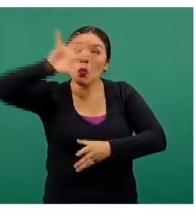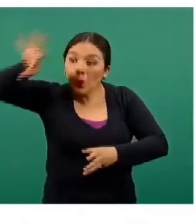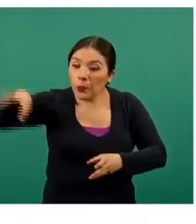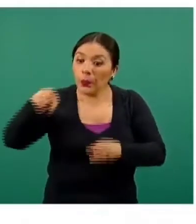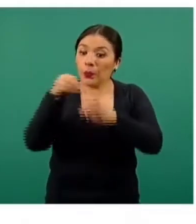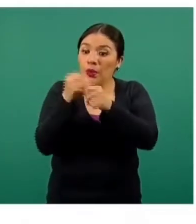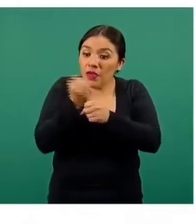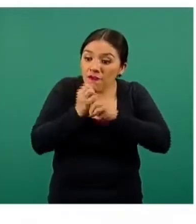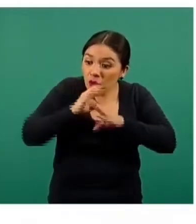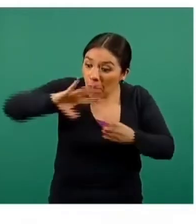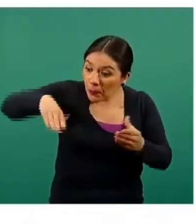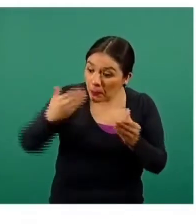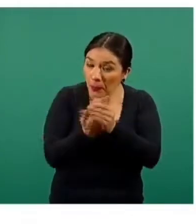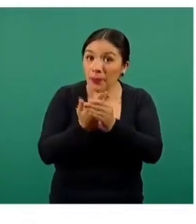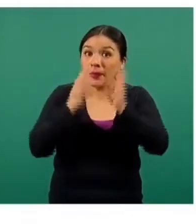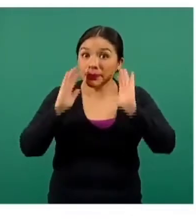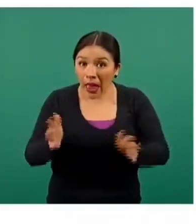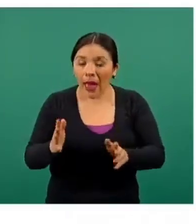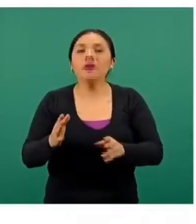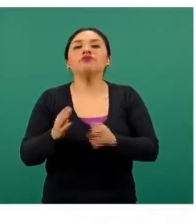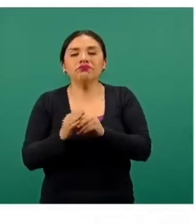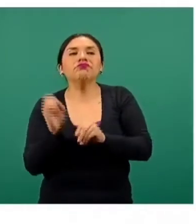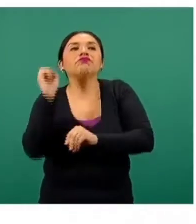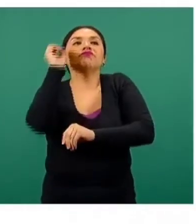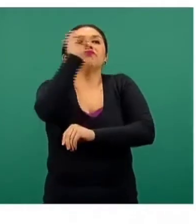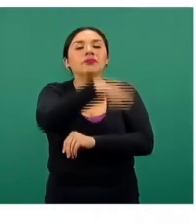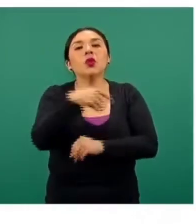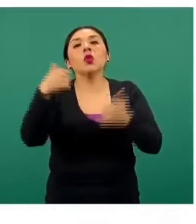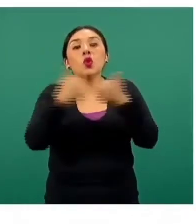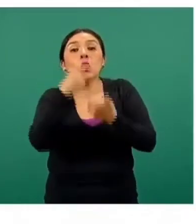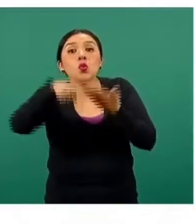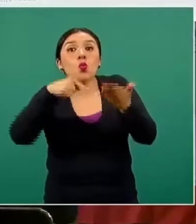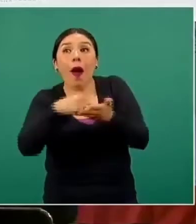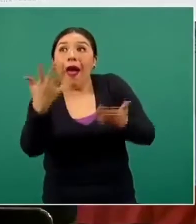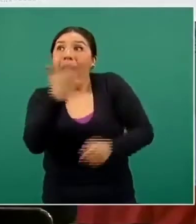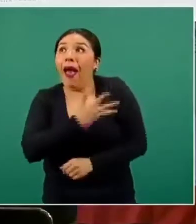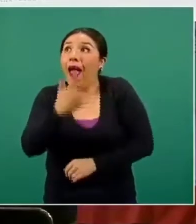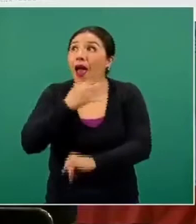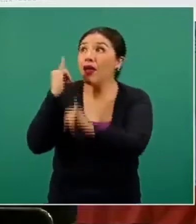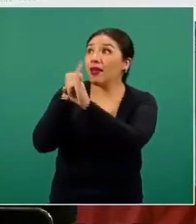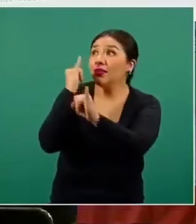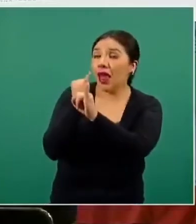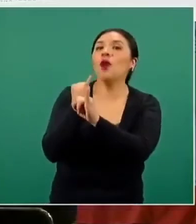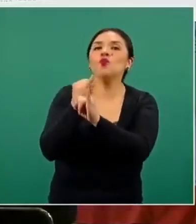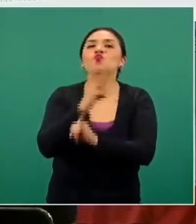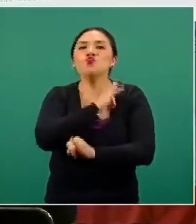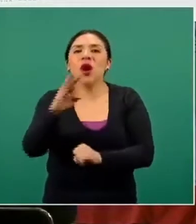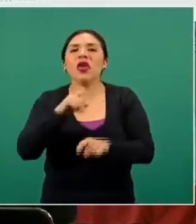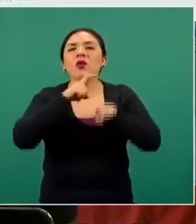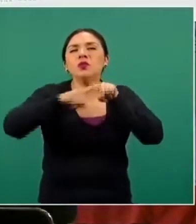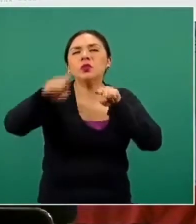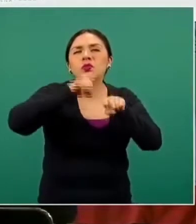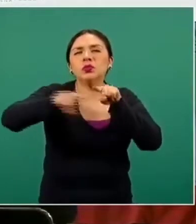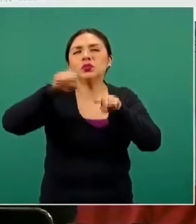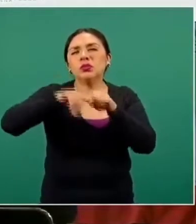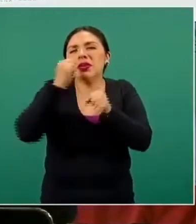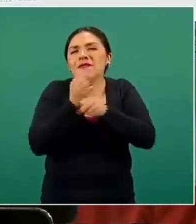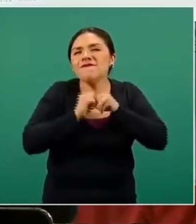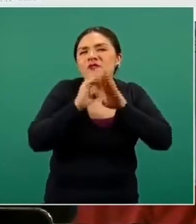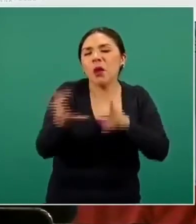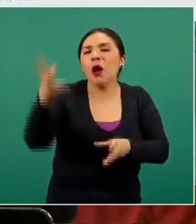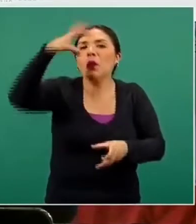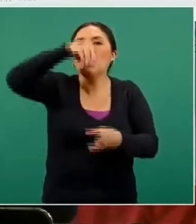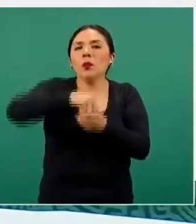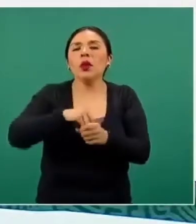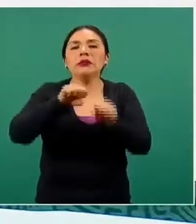datos localmente, y cuando se llega a un centro con conectividad, se empiezan a desplazar los datos hacia la